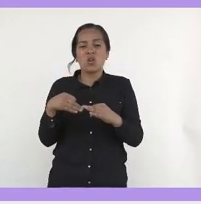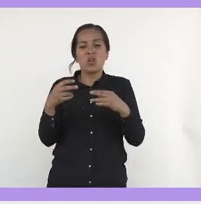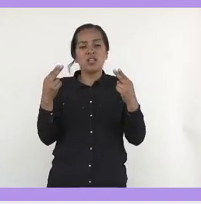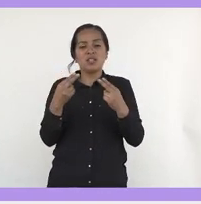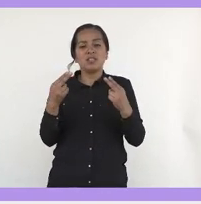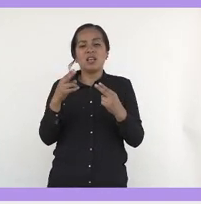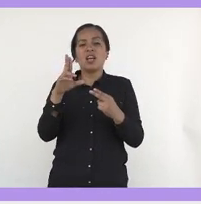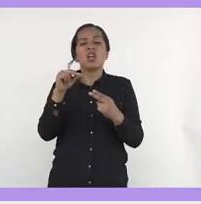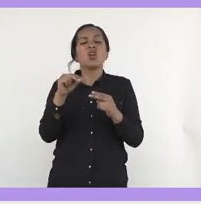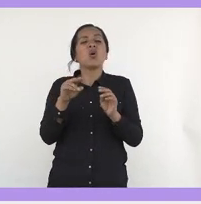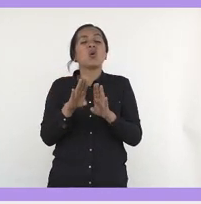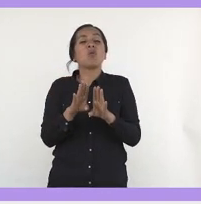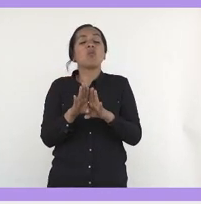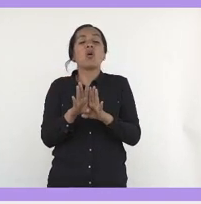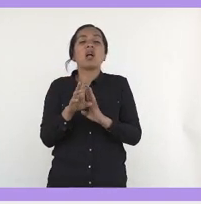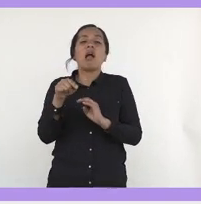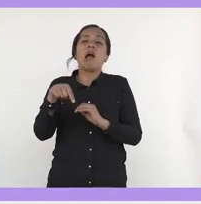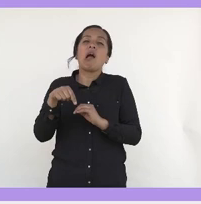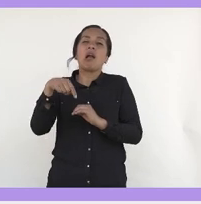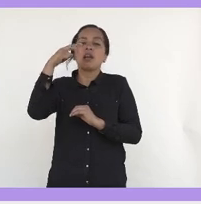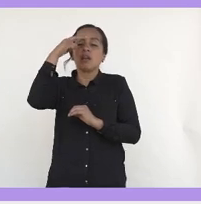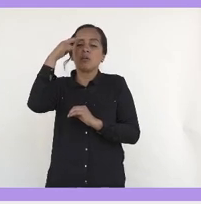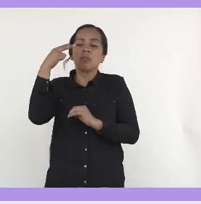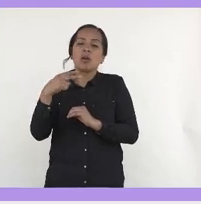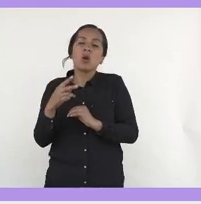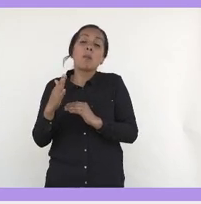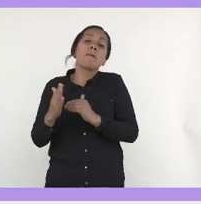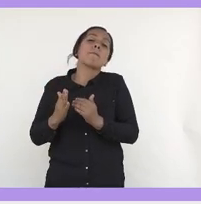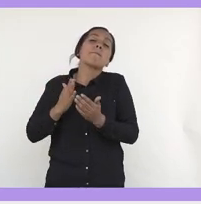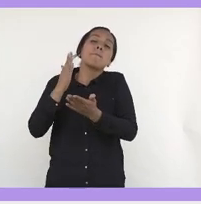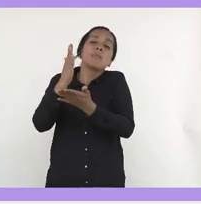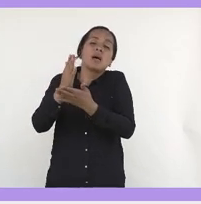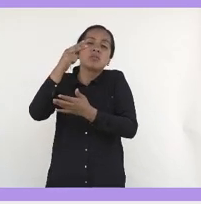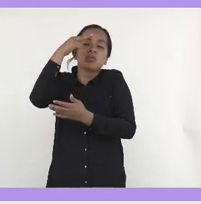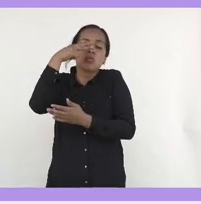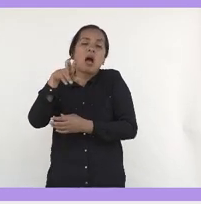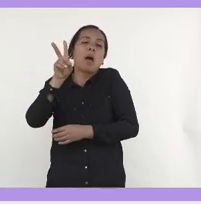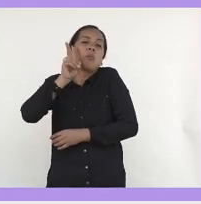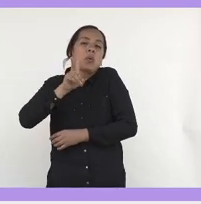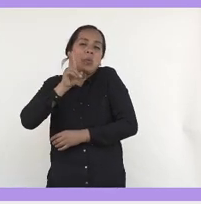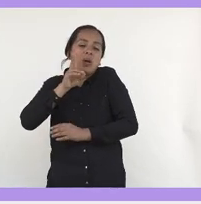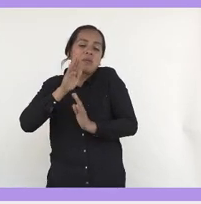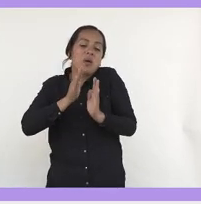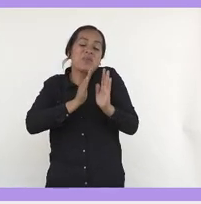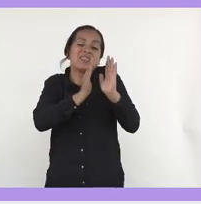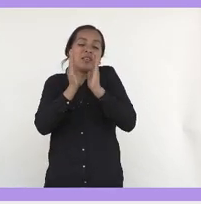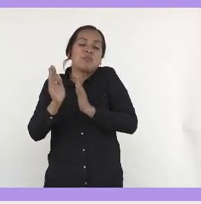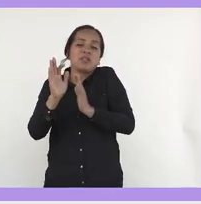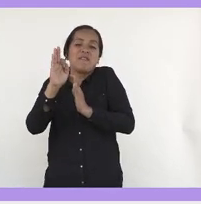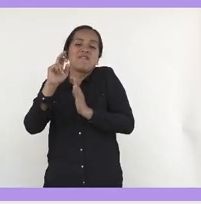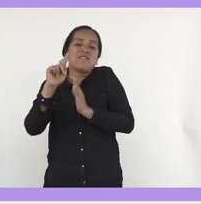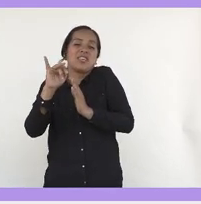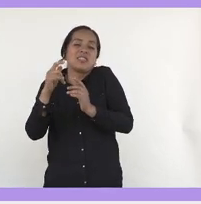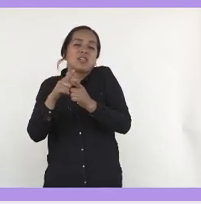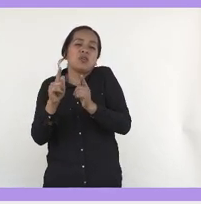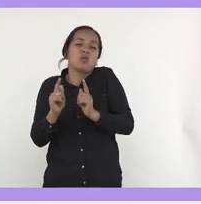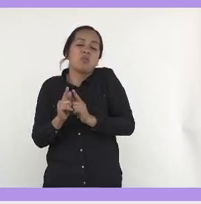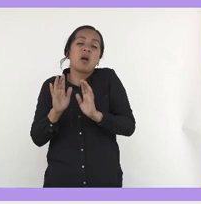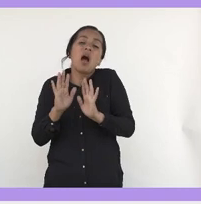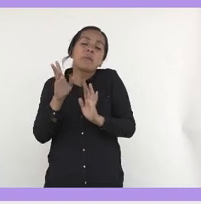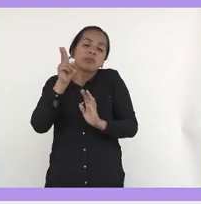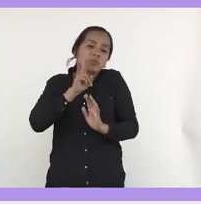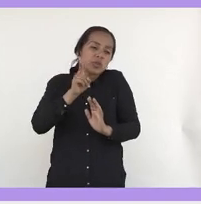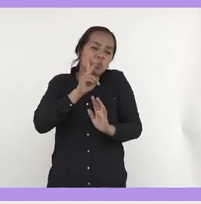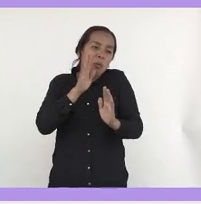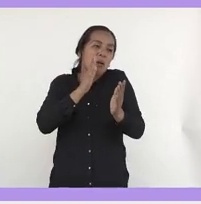victimizarnos no como decir Bueno vamos a ir al mundial A ver si pasamos de la fase de grupos o vamos a ir ya pero es que otros